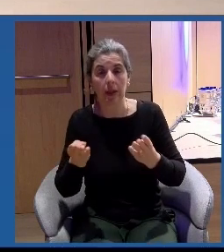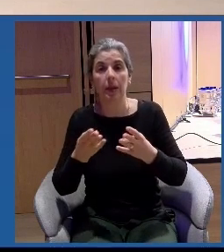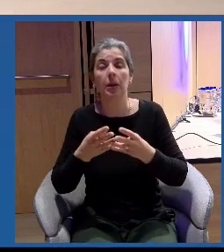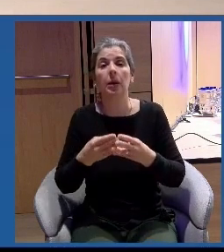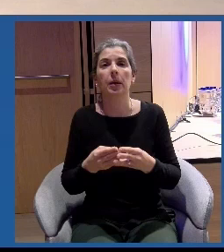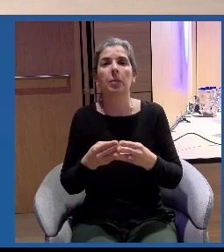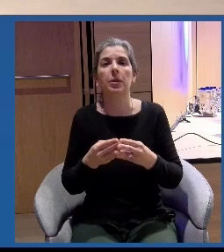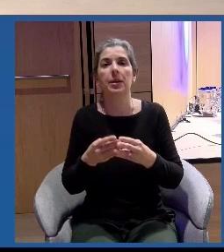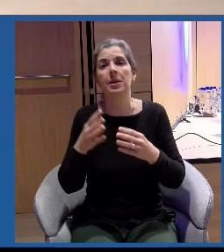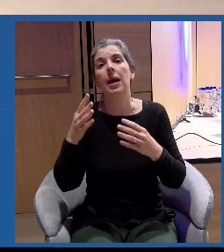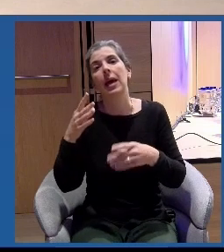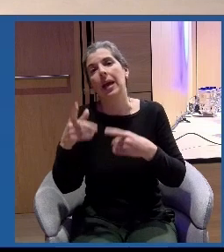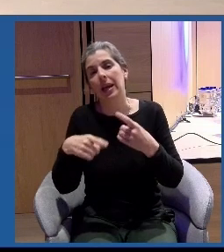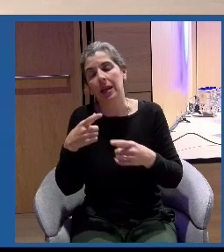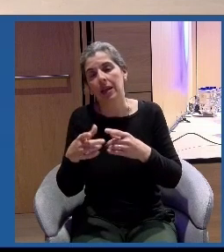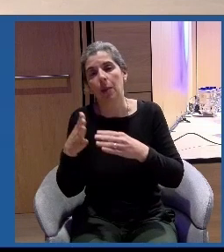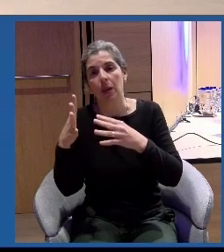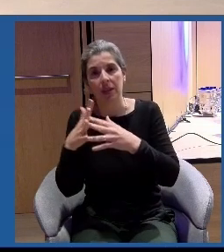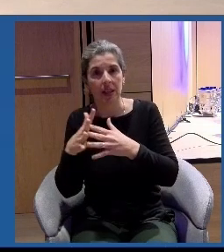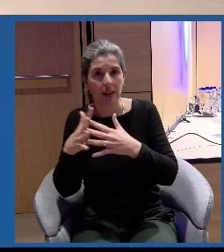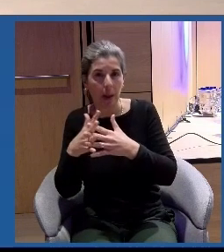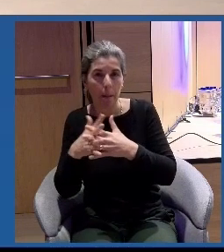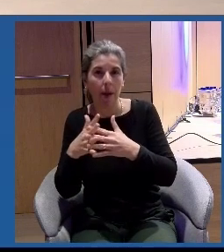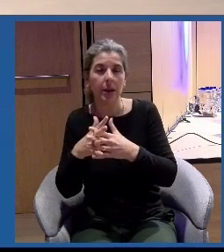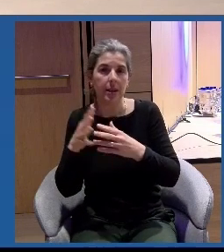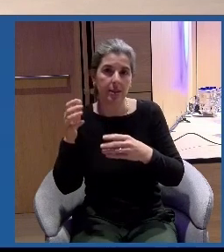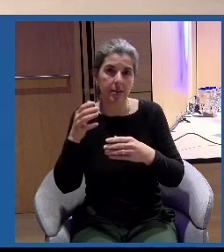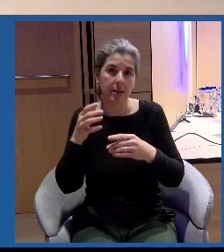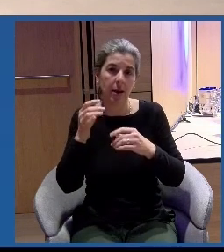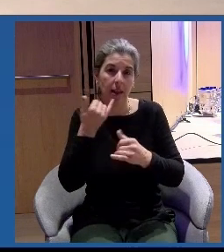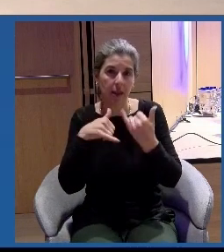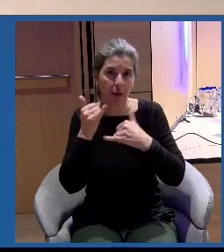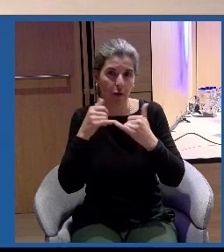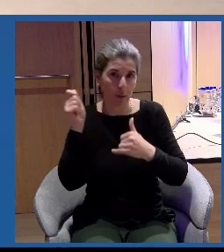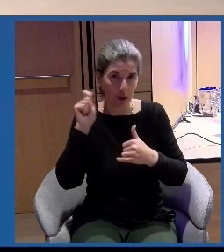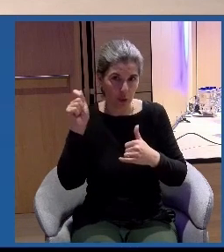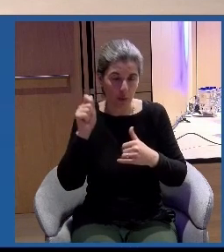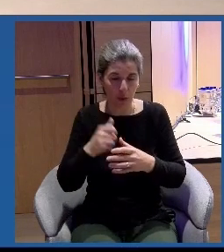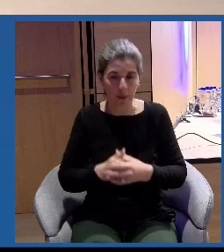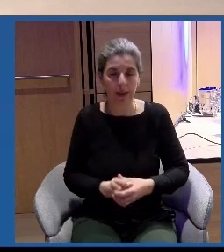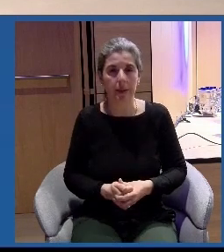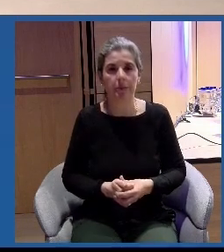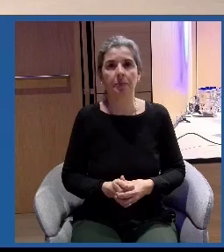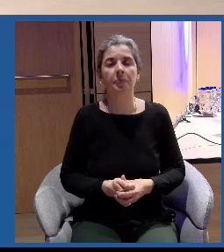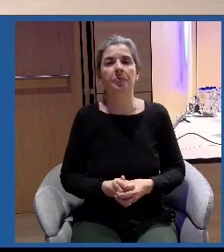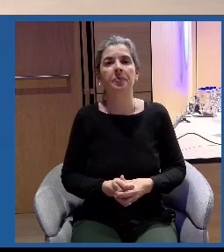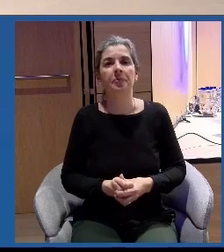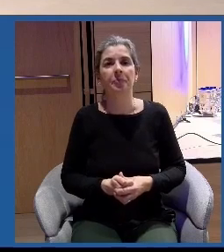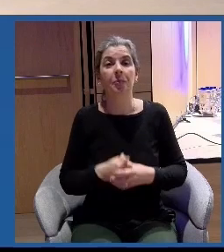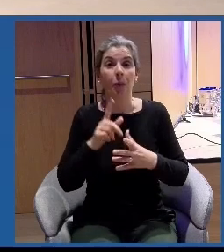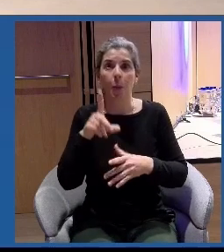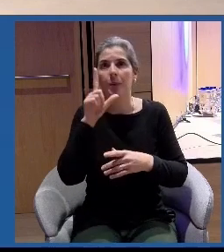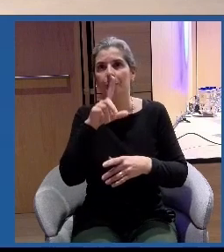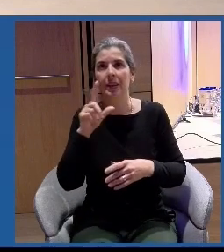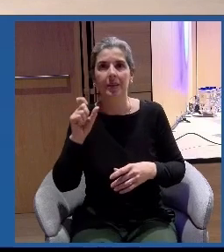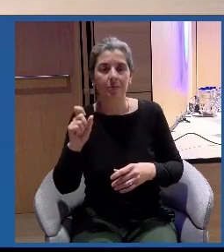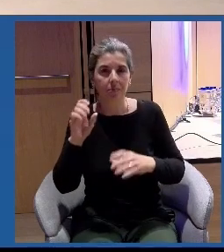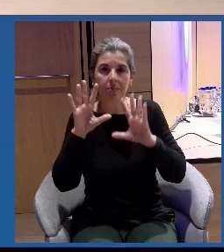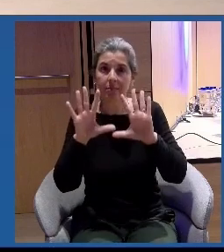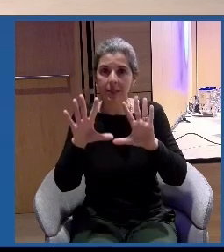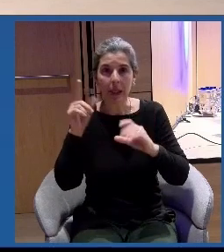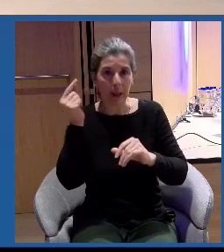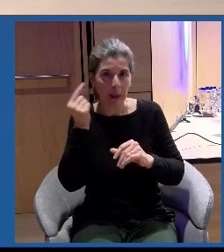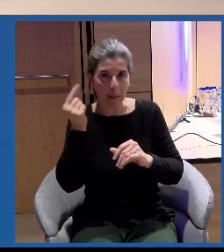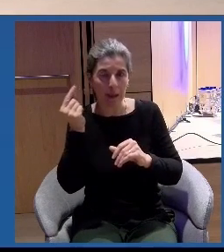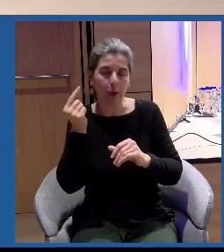de transparencia y de acceso a la información. Así que, en respeto también como Bernardo a los 10 minutos, esto era lo que traíamos para